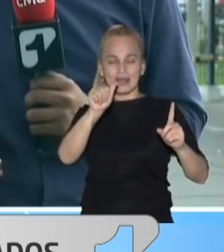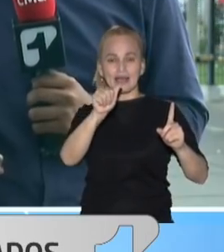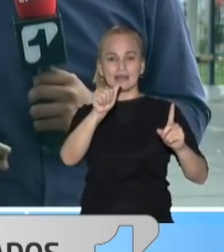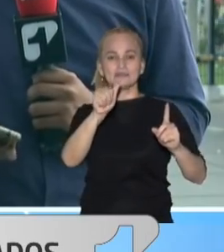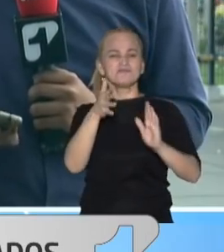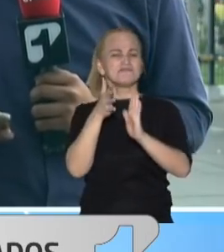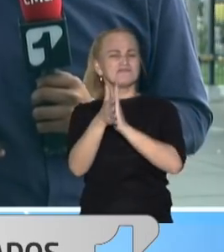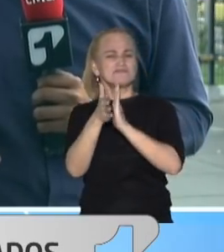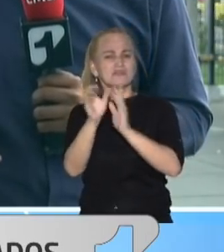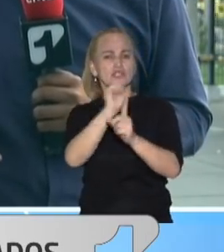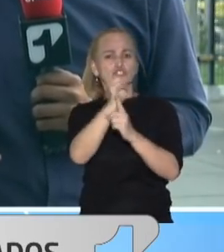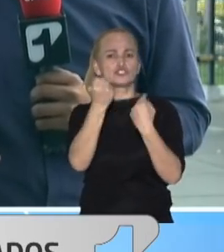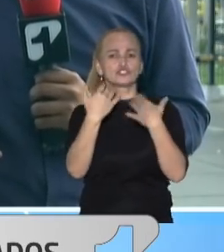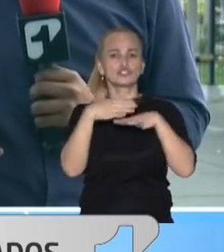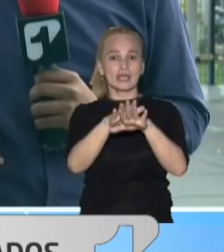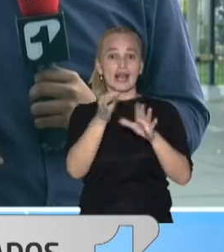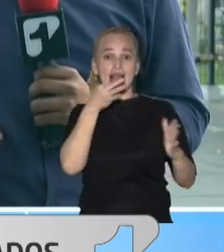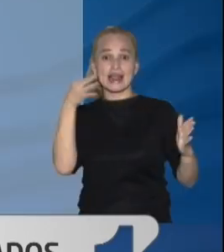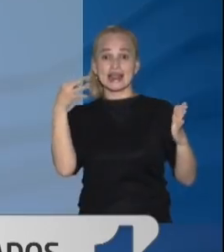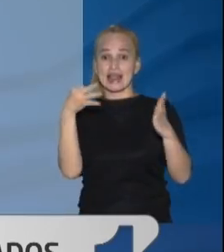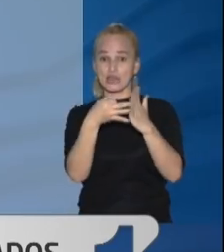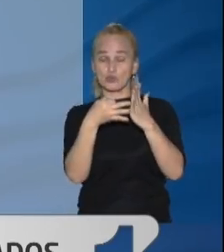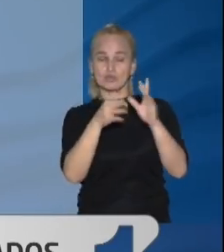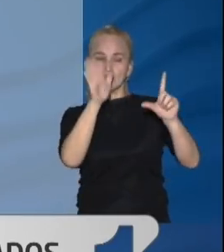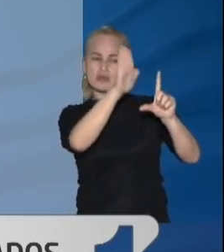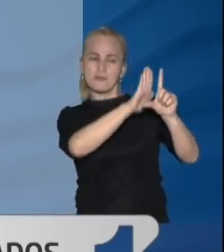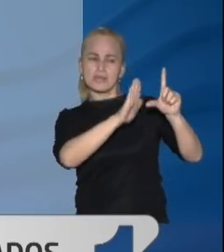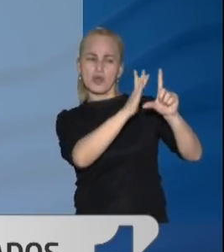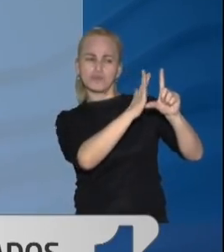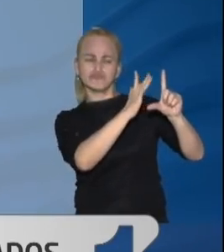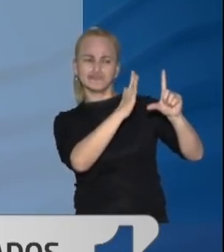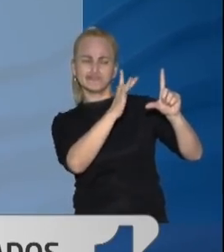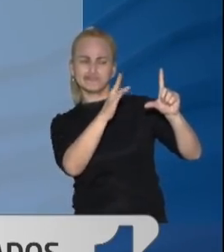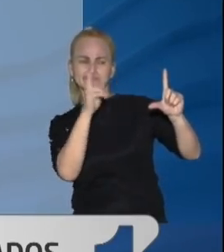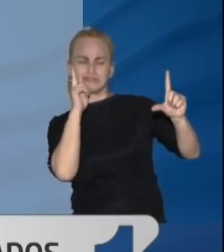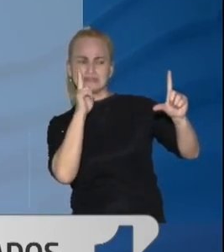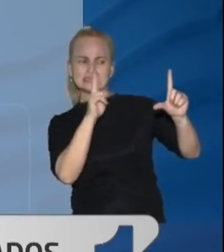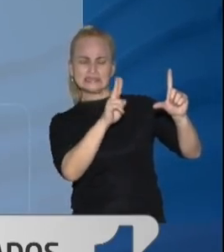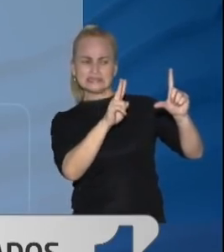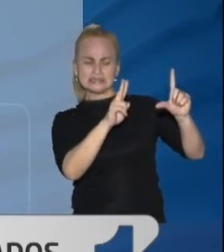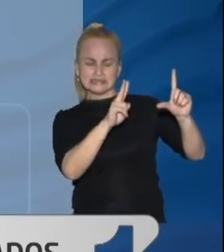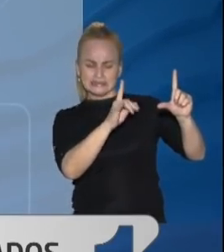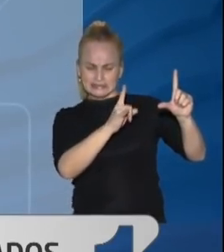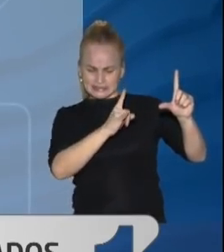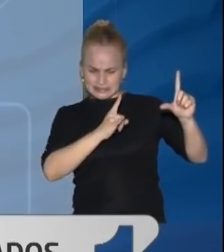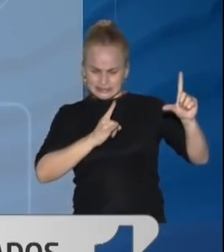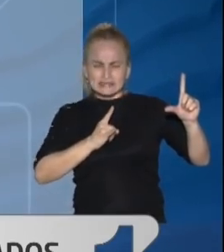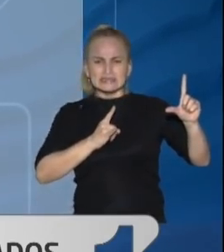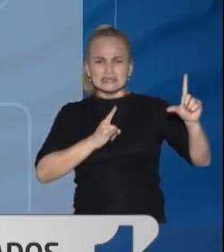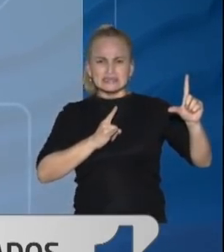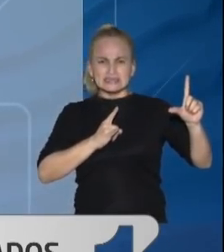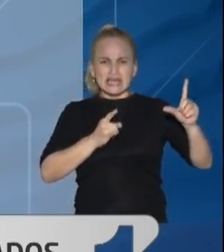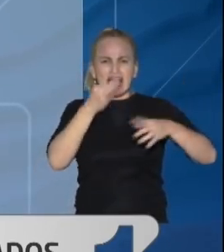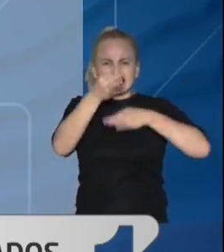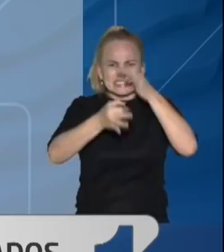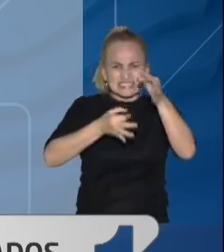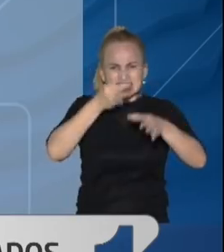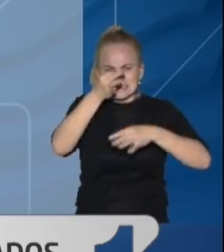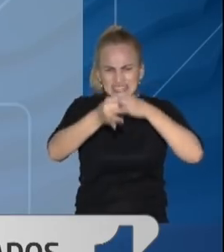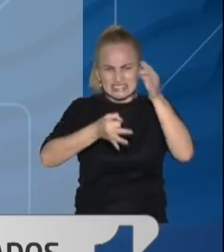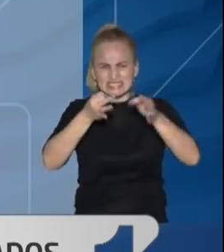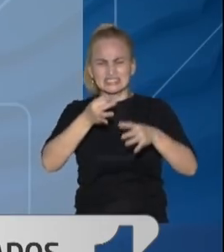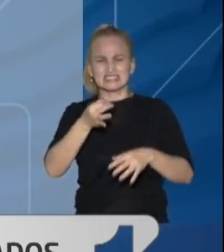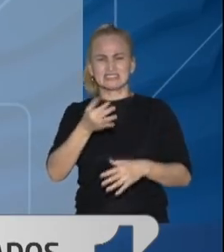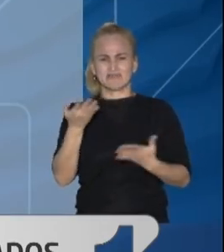sociales, denunció un polémico video que ha despertado todo tipo de especulaciones y también le han exigido